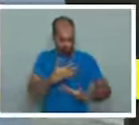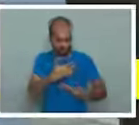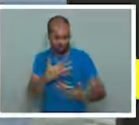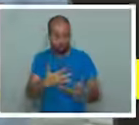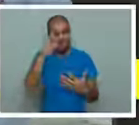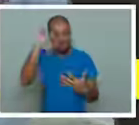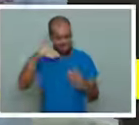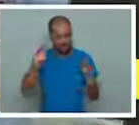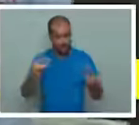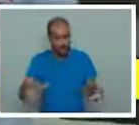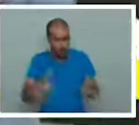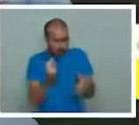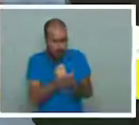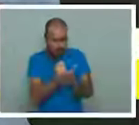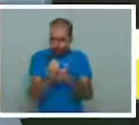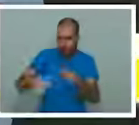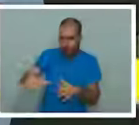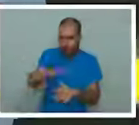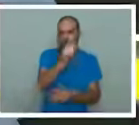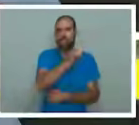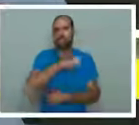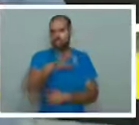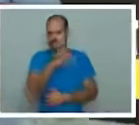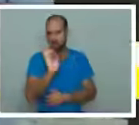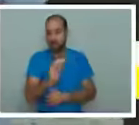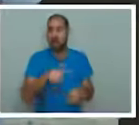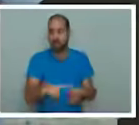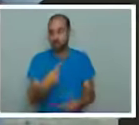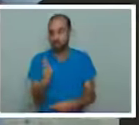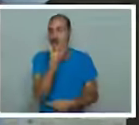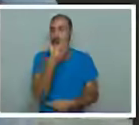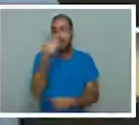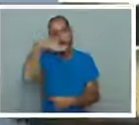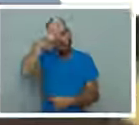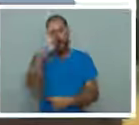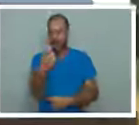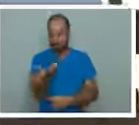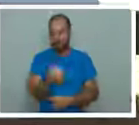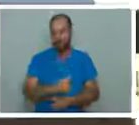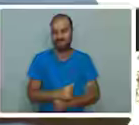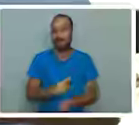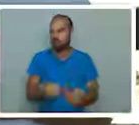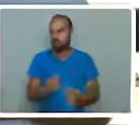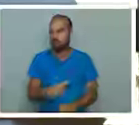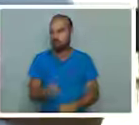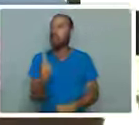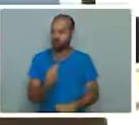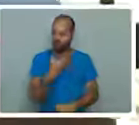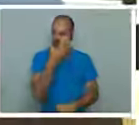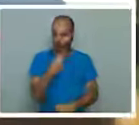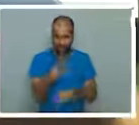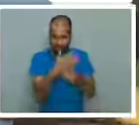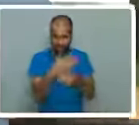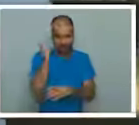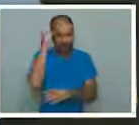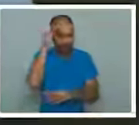solucionarlo y llevarlo a vías de hecho porque somos la juventud que nuestro país necesita saber porque harold porque somos una juventud diversa espontánea y